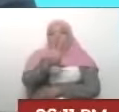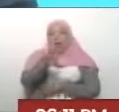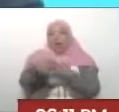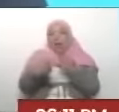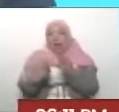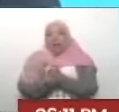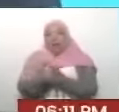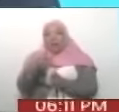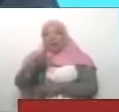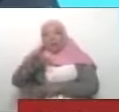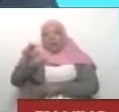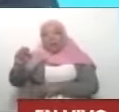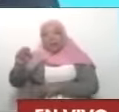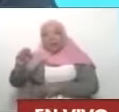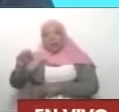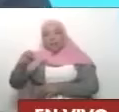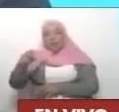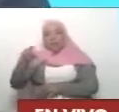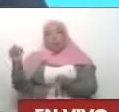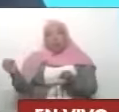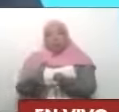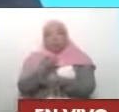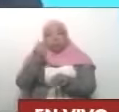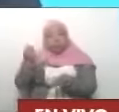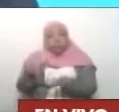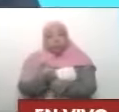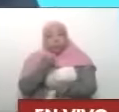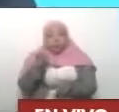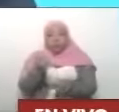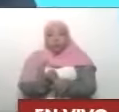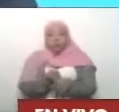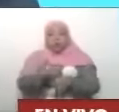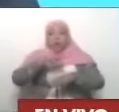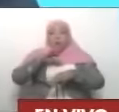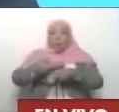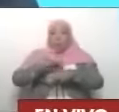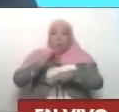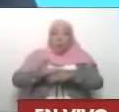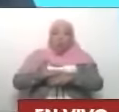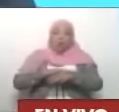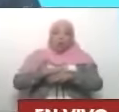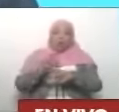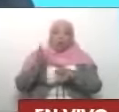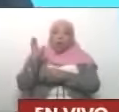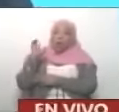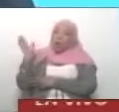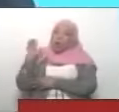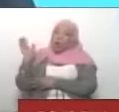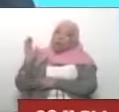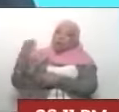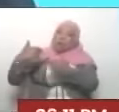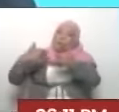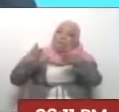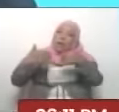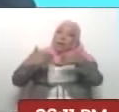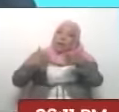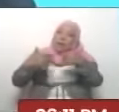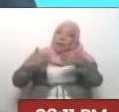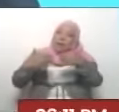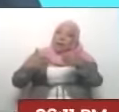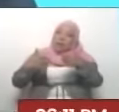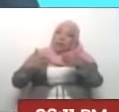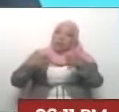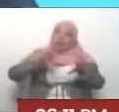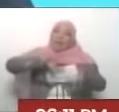30 todavía hay mucho trabajo hecho. Bueno, está la convocatoria del Congreso de Panamá. Correcto, es como una